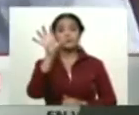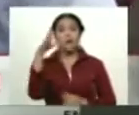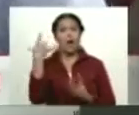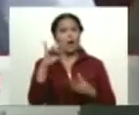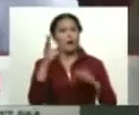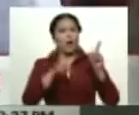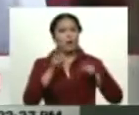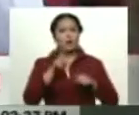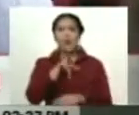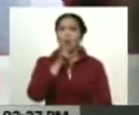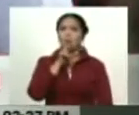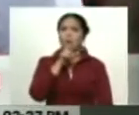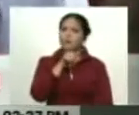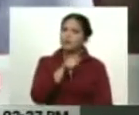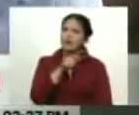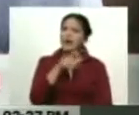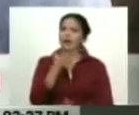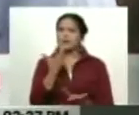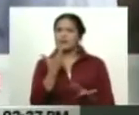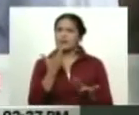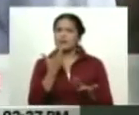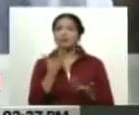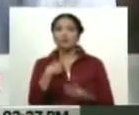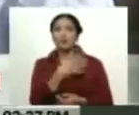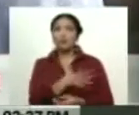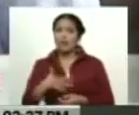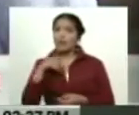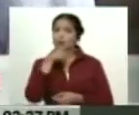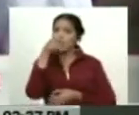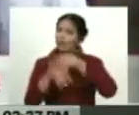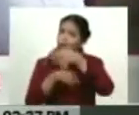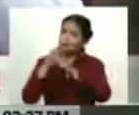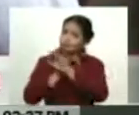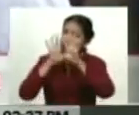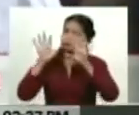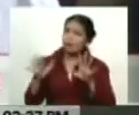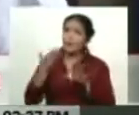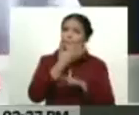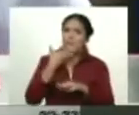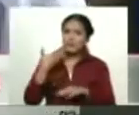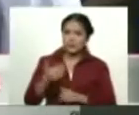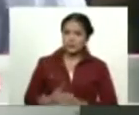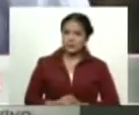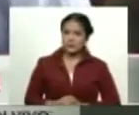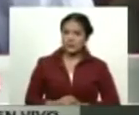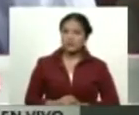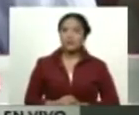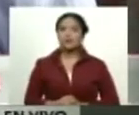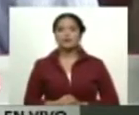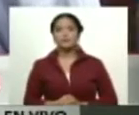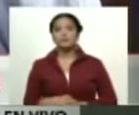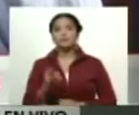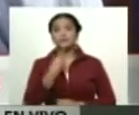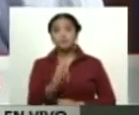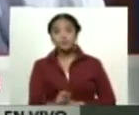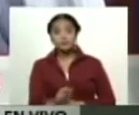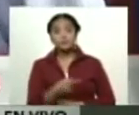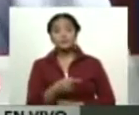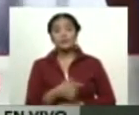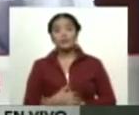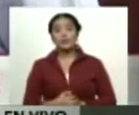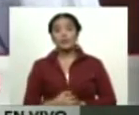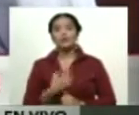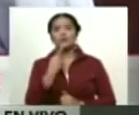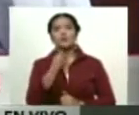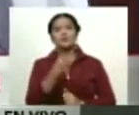palabras suyas de alguna manera y me gustaría que usted nos aclarara un poco este sentido. Se dice que cuando usted dice